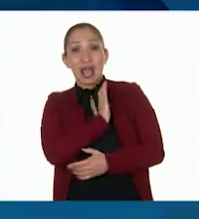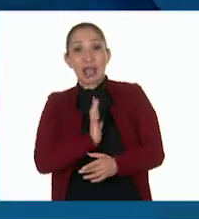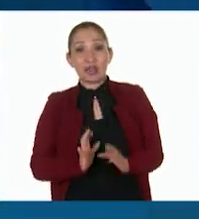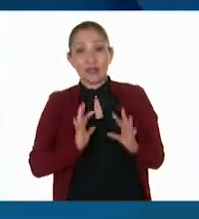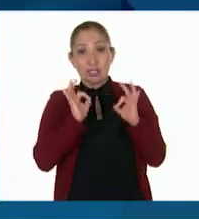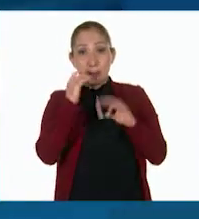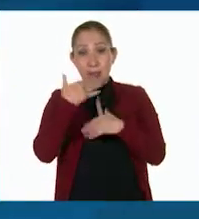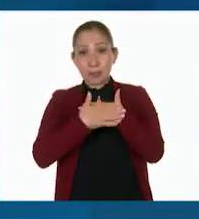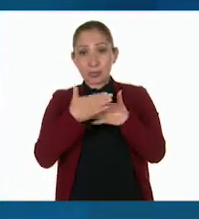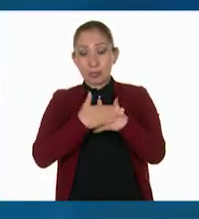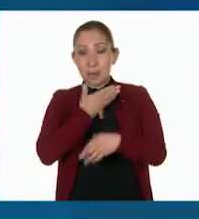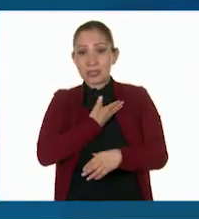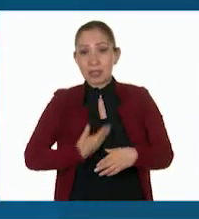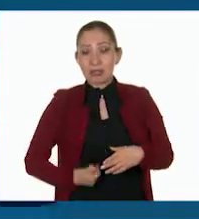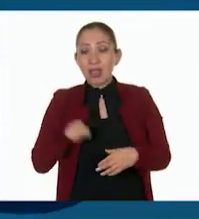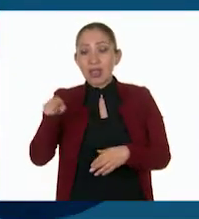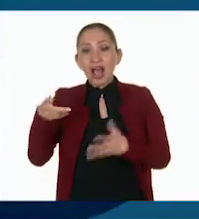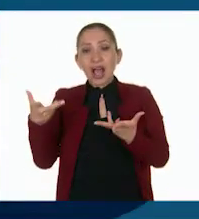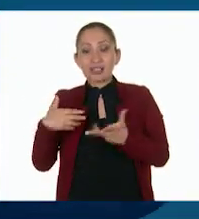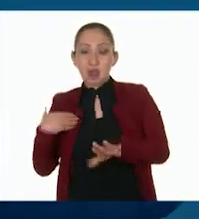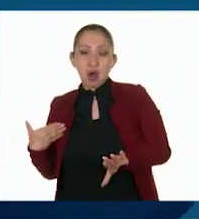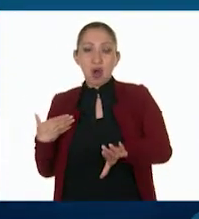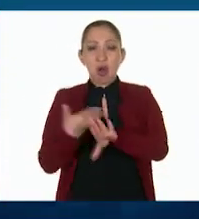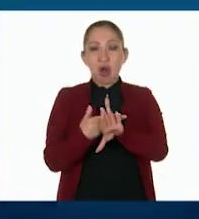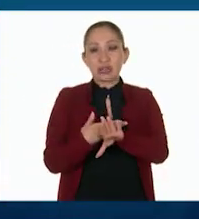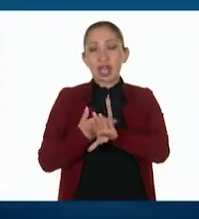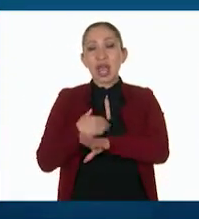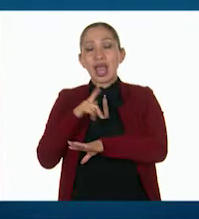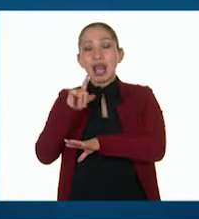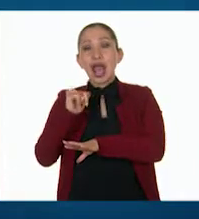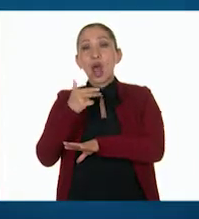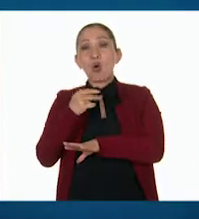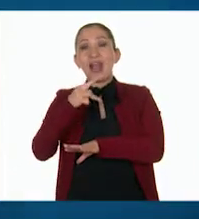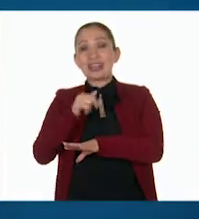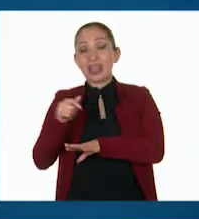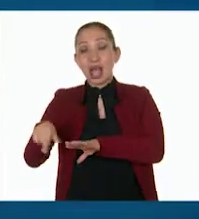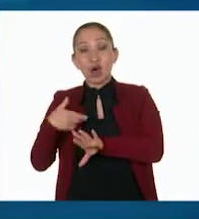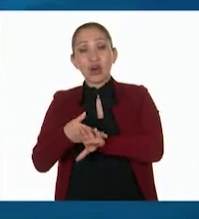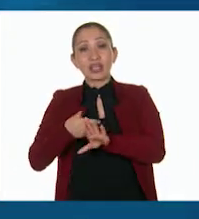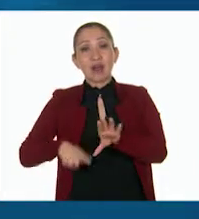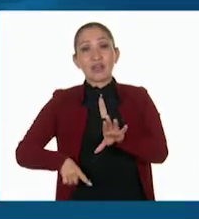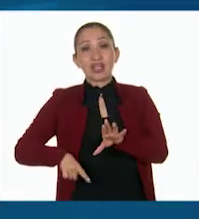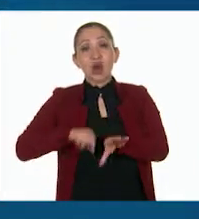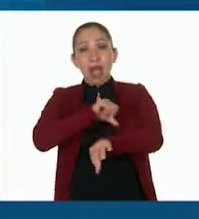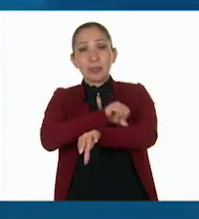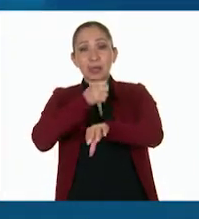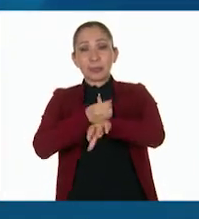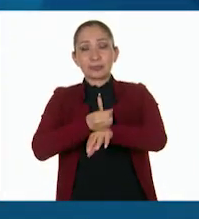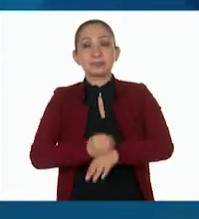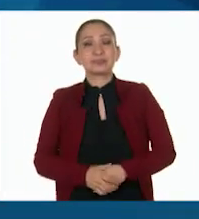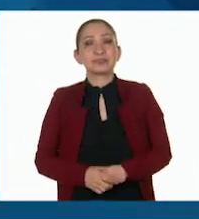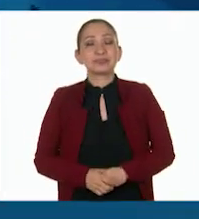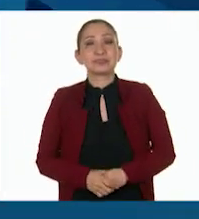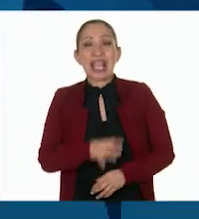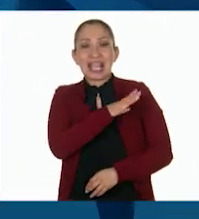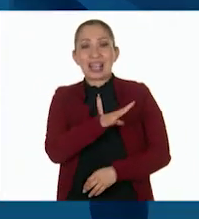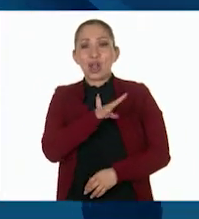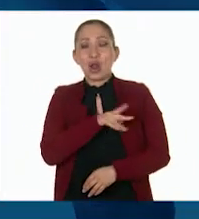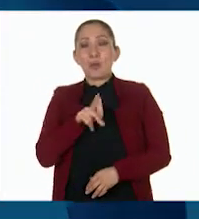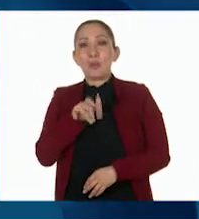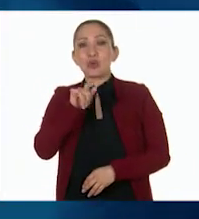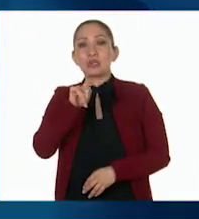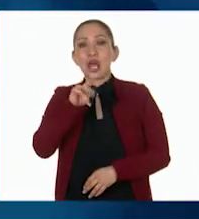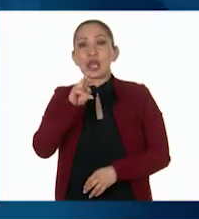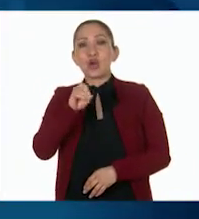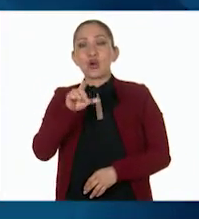las elecciones, lo que provocó el levantamiento de la huertista en contra del régimen de Álvaro Obregón. El general Plutarco